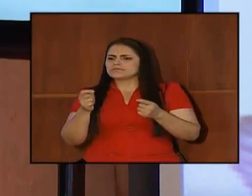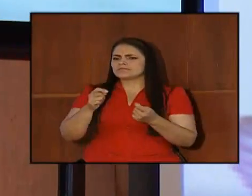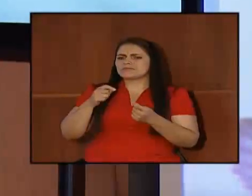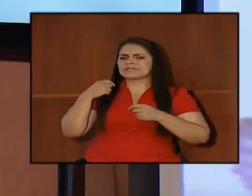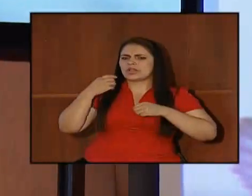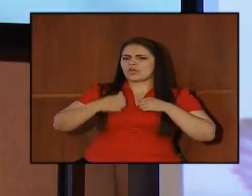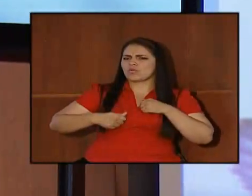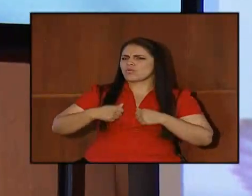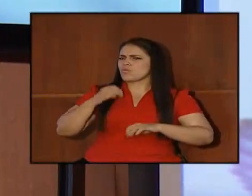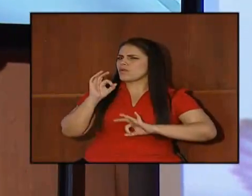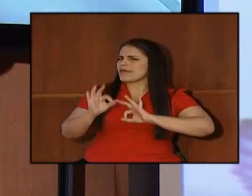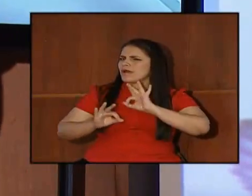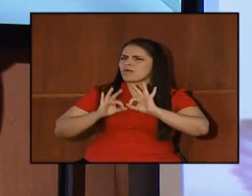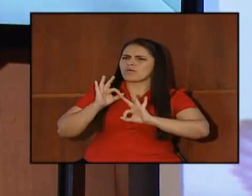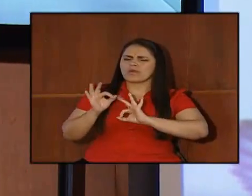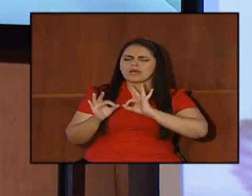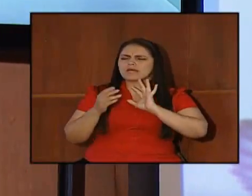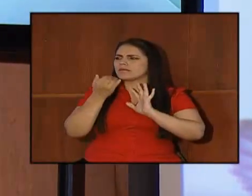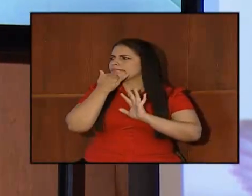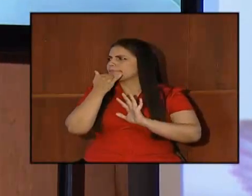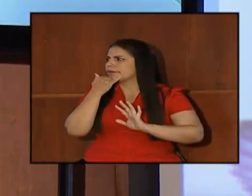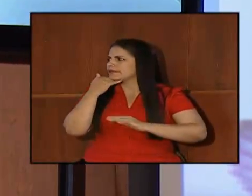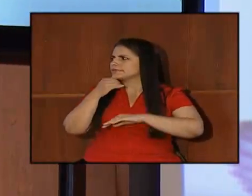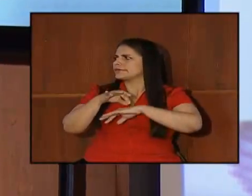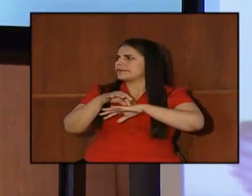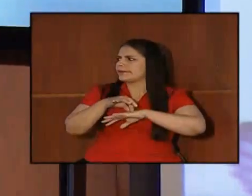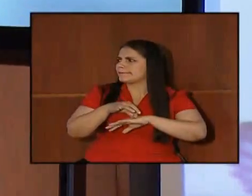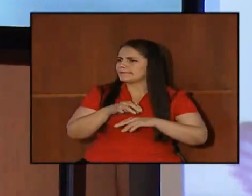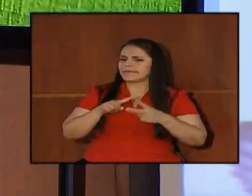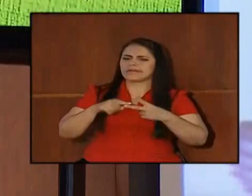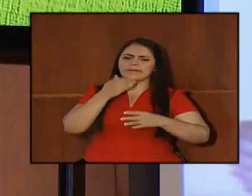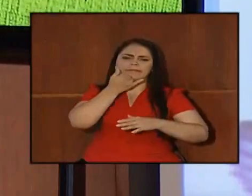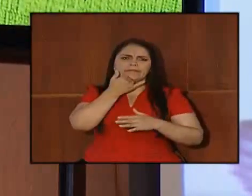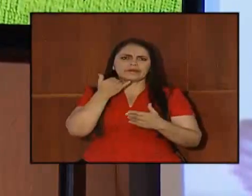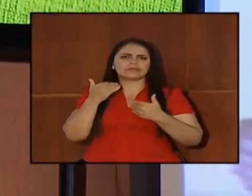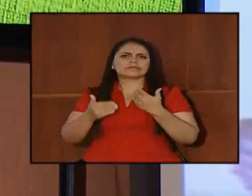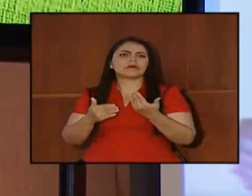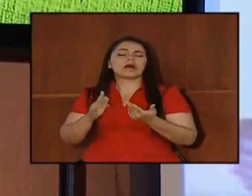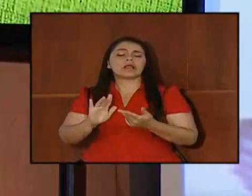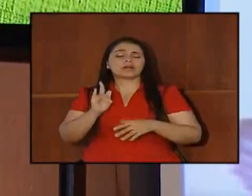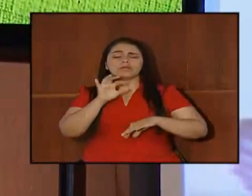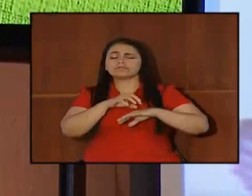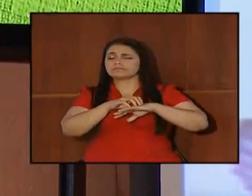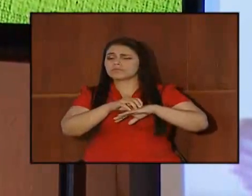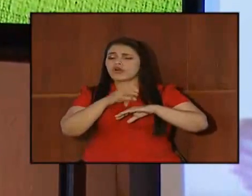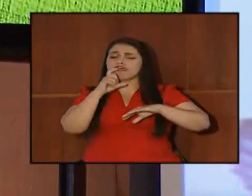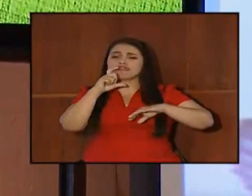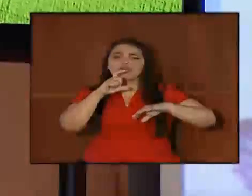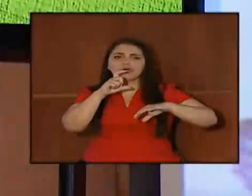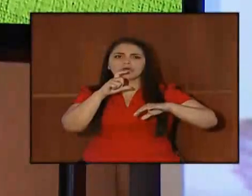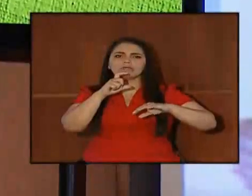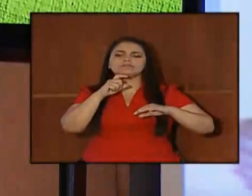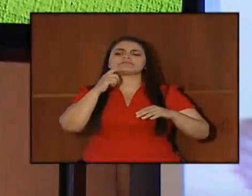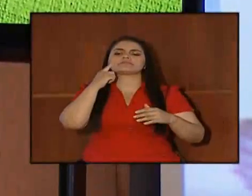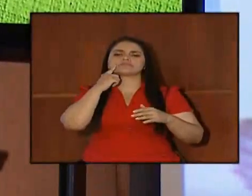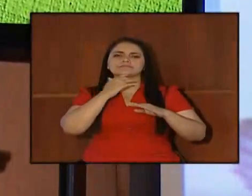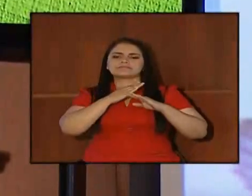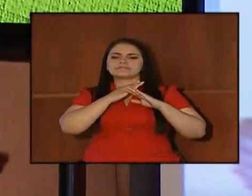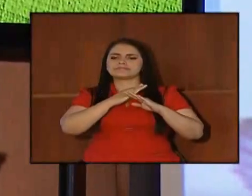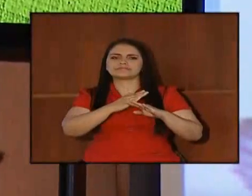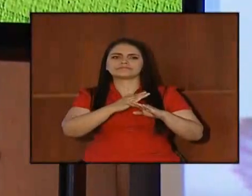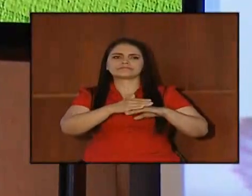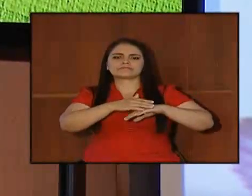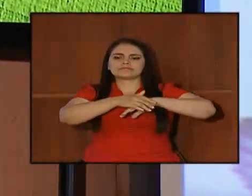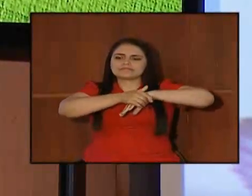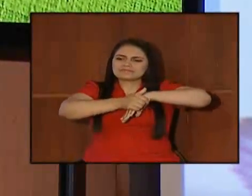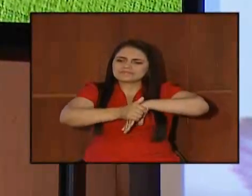bañemos, a estarle revisando la piel, para que en el momento en que detectemos un enrojecimiento, vamos a eliminar la